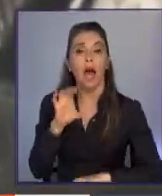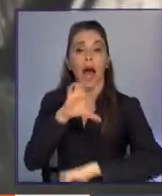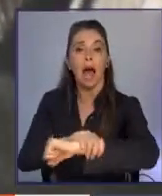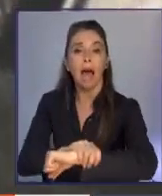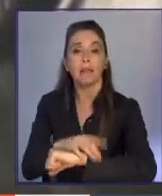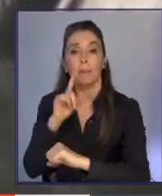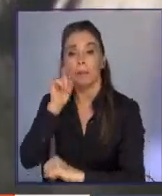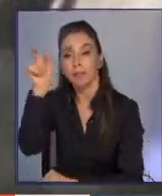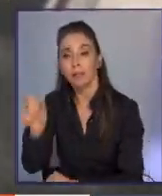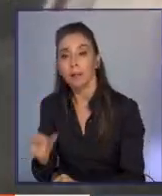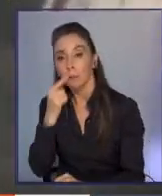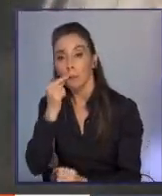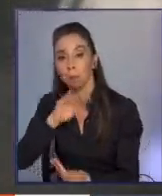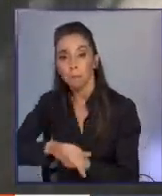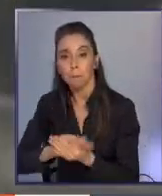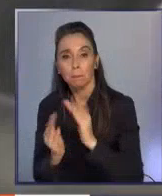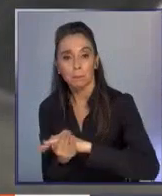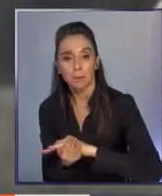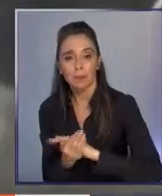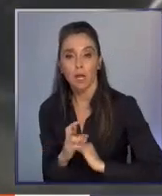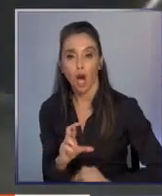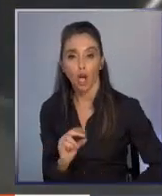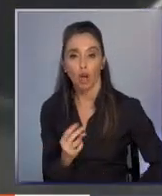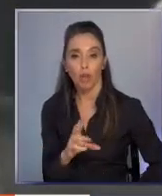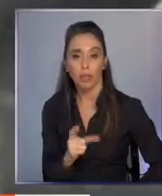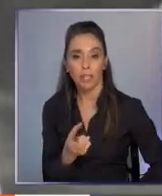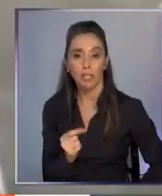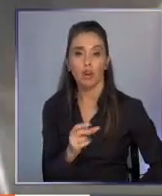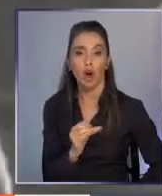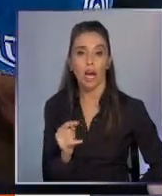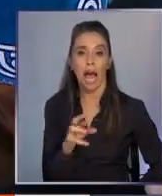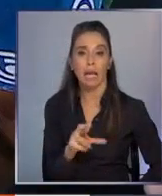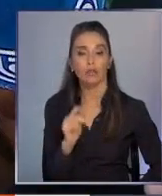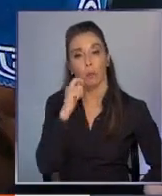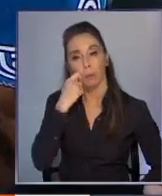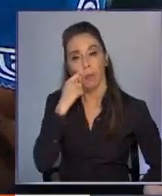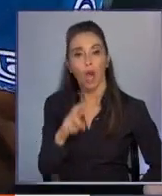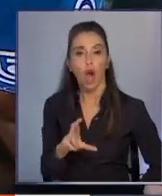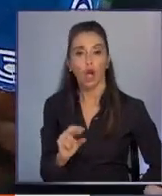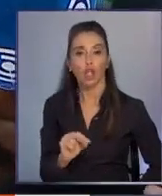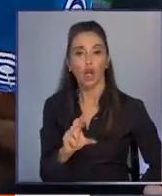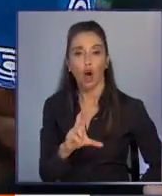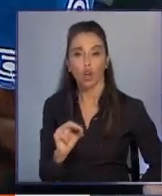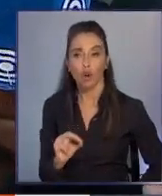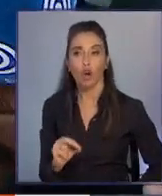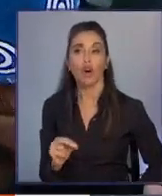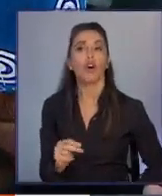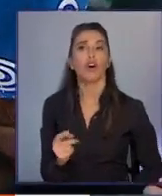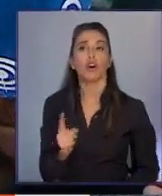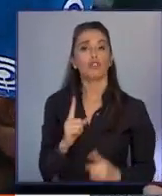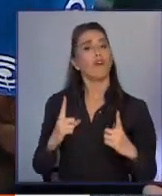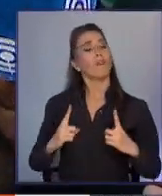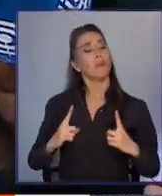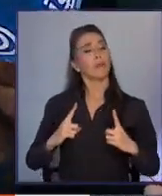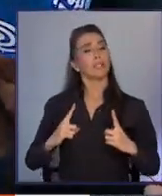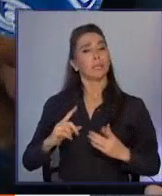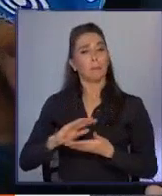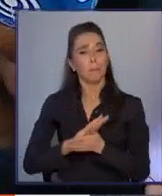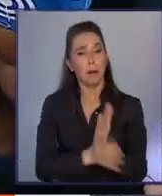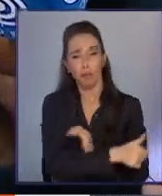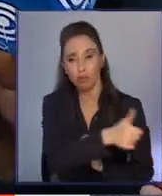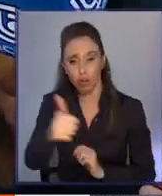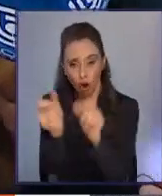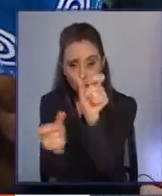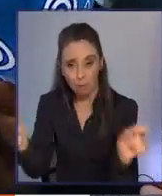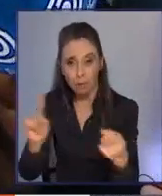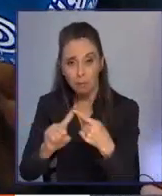sería el cómplice de vargas rodrigo castro alias el rorro que no vamos a descansar ni un segundo para poner a todos quienes pueden haber